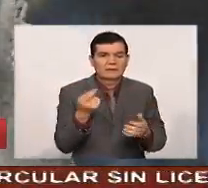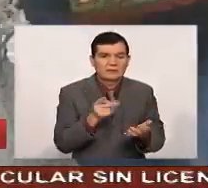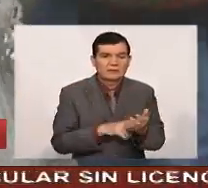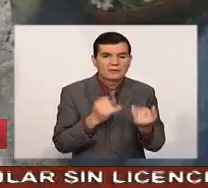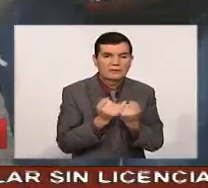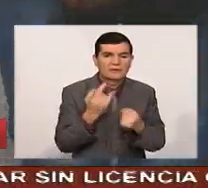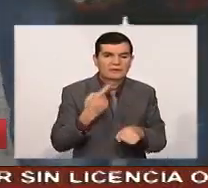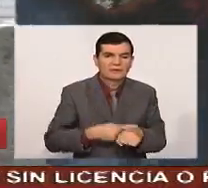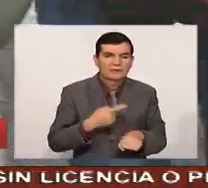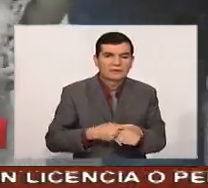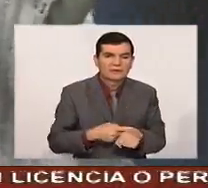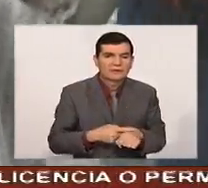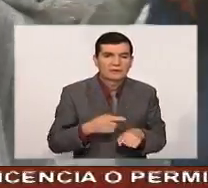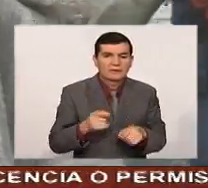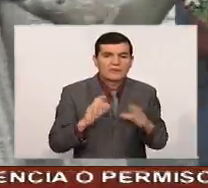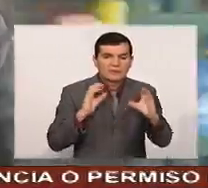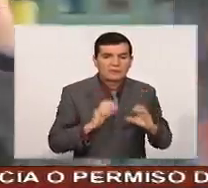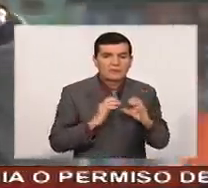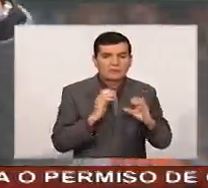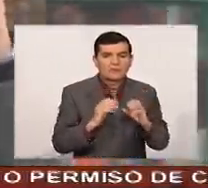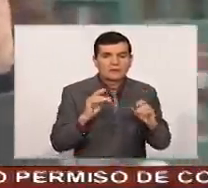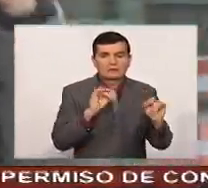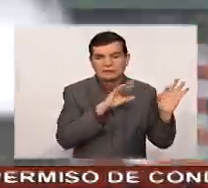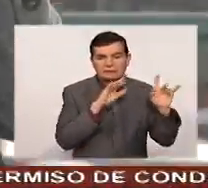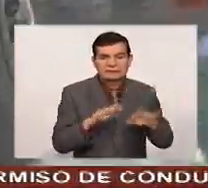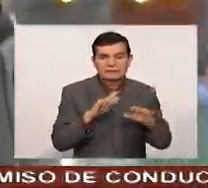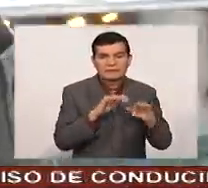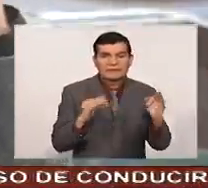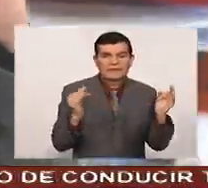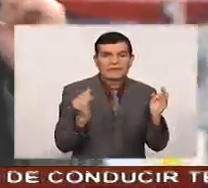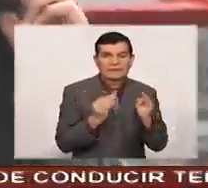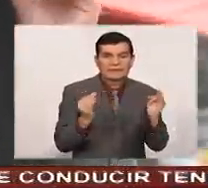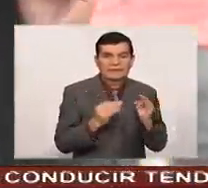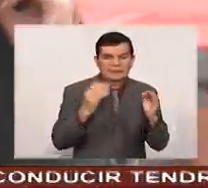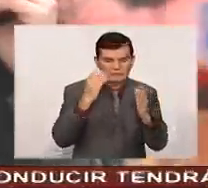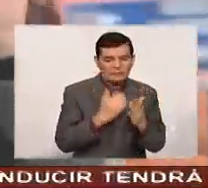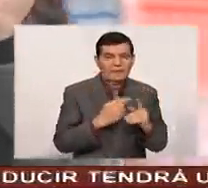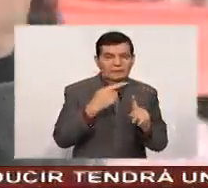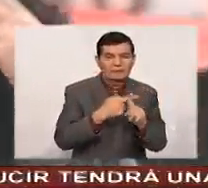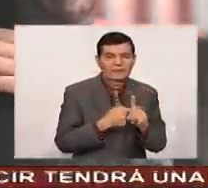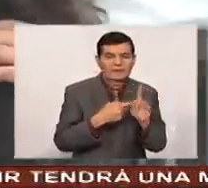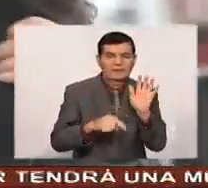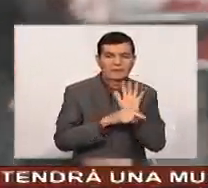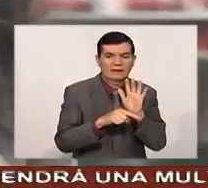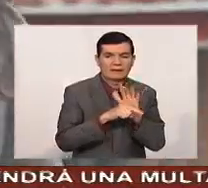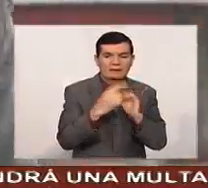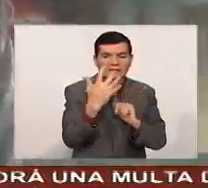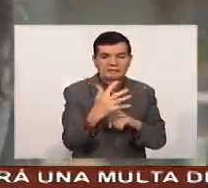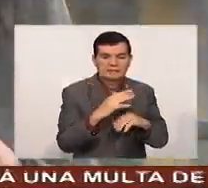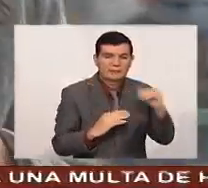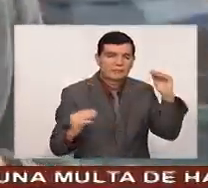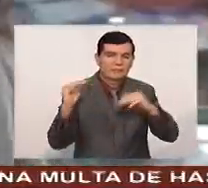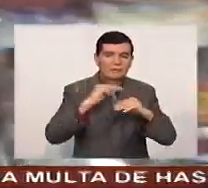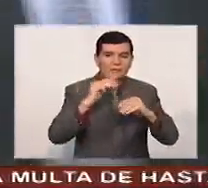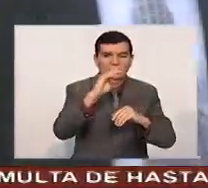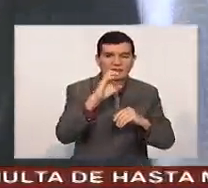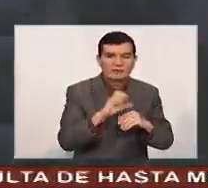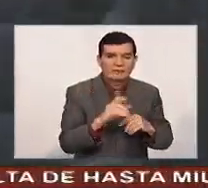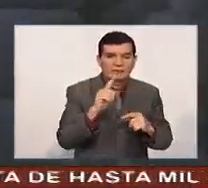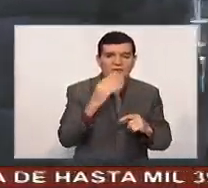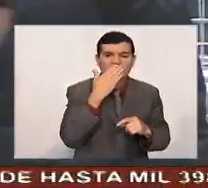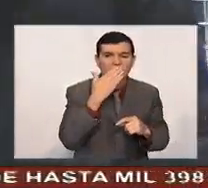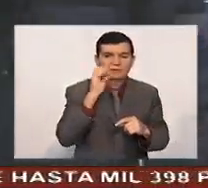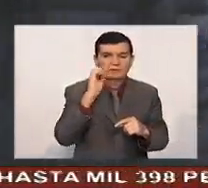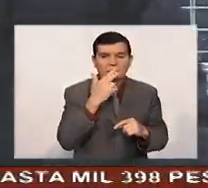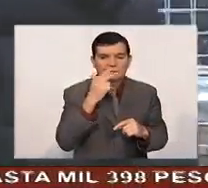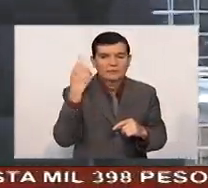los enfermos. Se prevé la posibilidad de nieve, aguanieve, con temperaturas de -5 grados en zonas montañosas de Baja California,